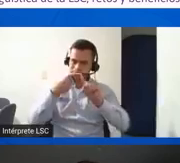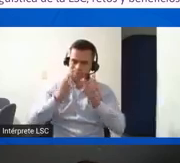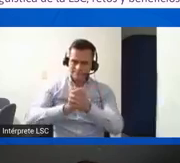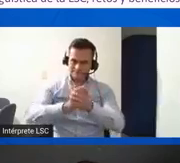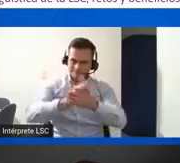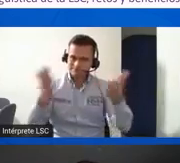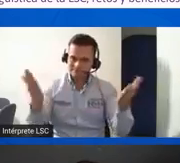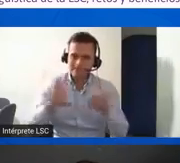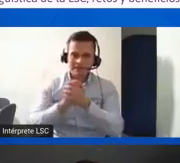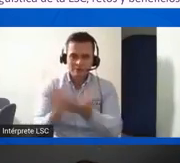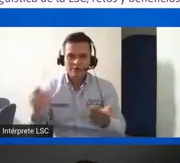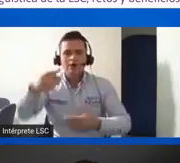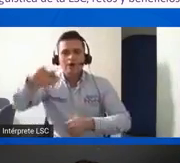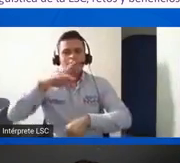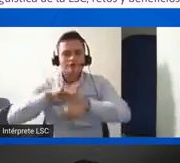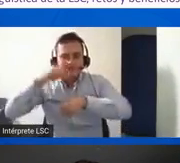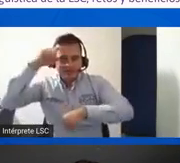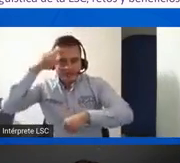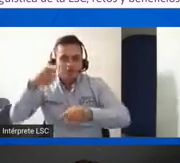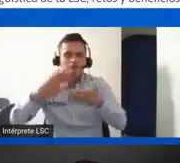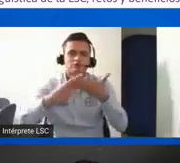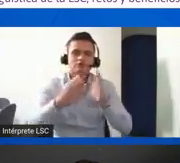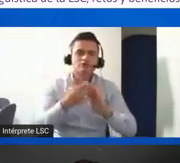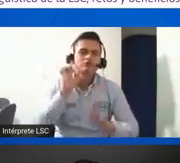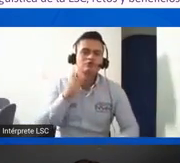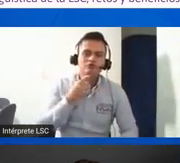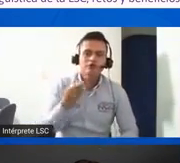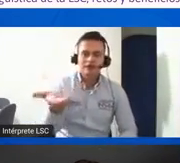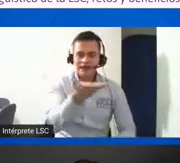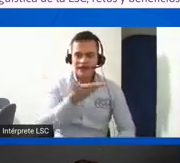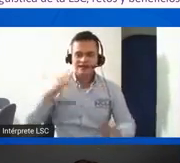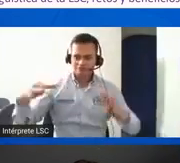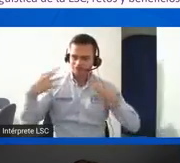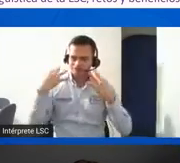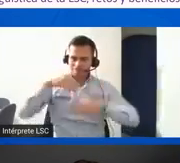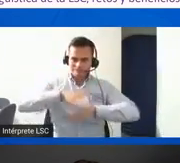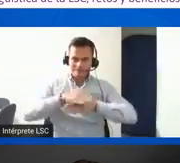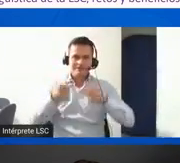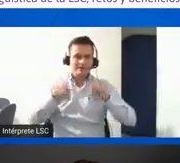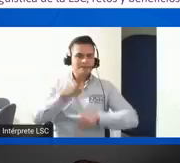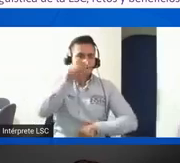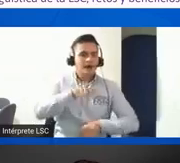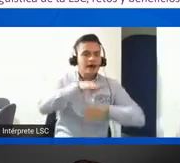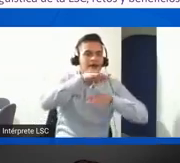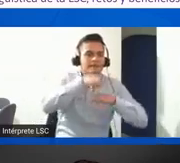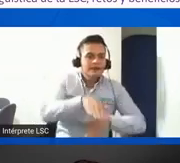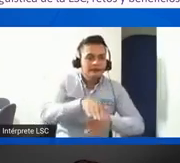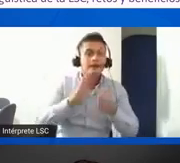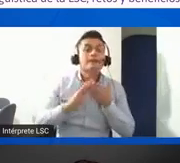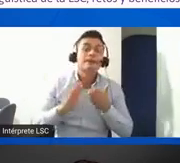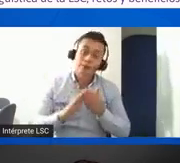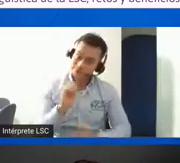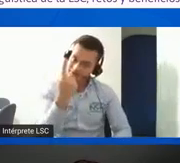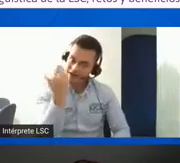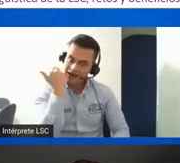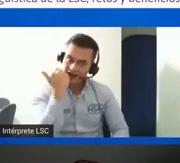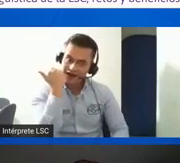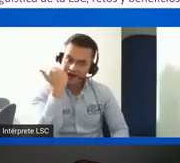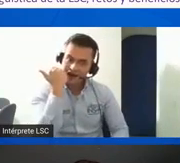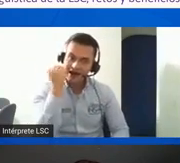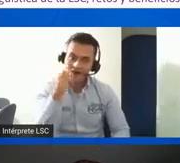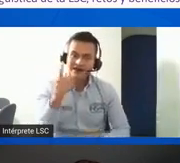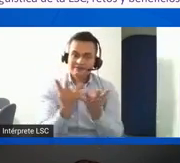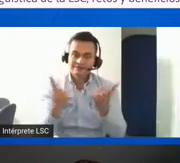oportunidad de saludar a la doctora Natalia, a toda la comunidad sorda que nos acompaña en la tarde de hoy, al representante, perdón, primero a las damas, a